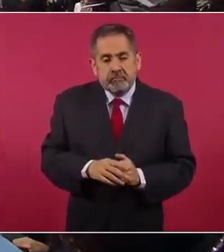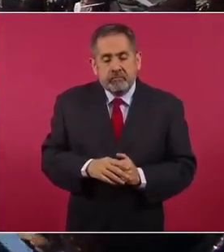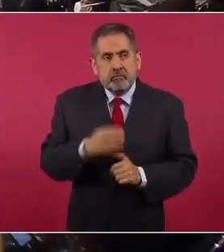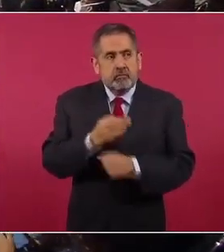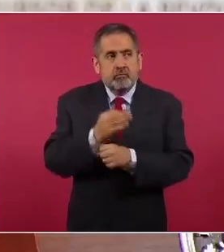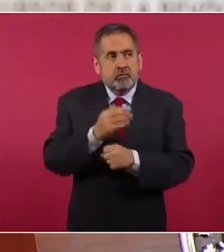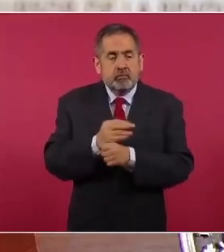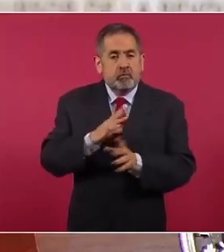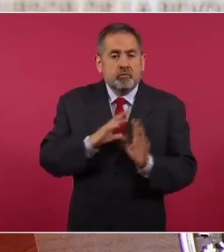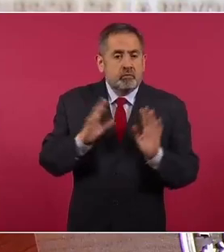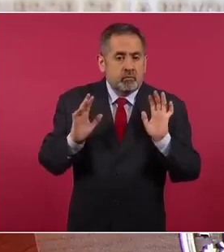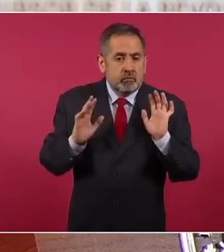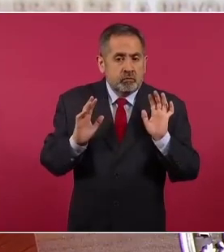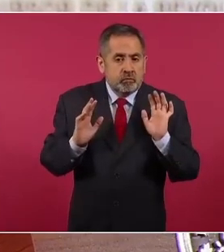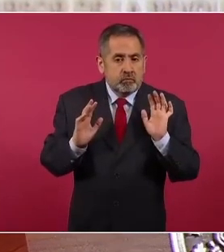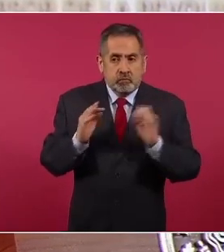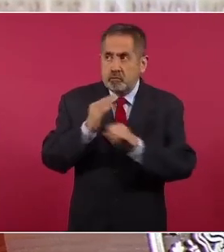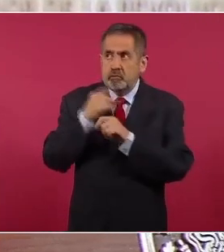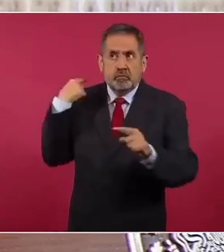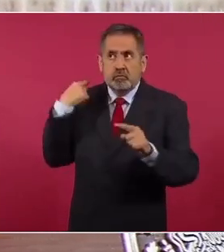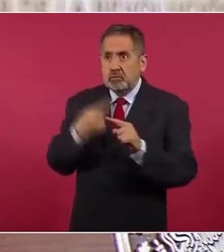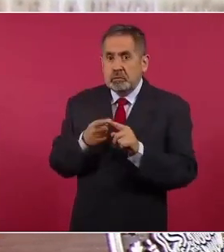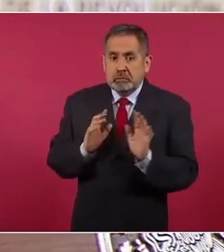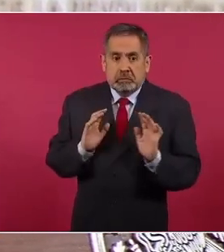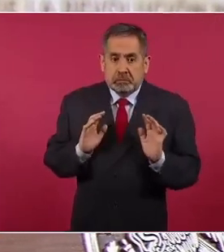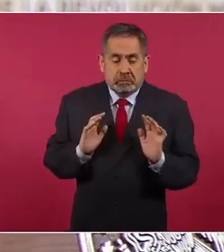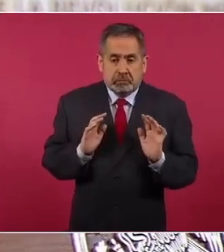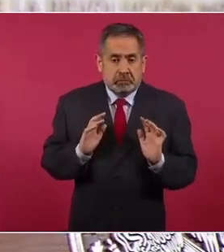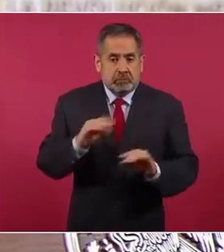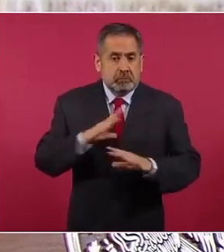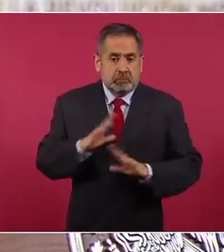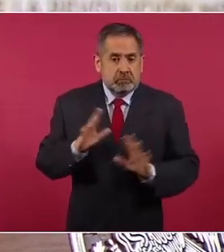habido hasta ahora